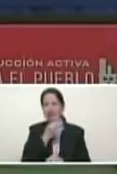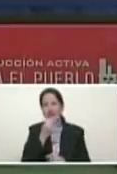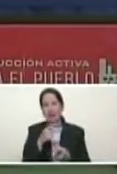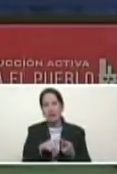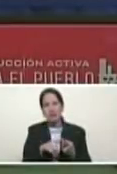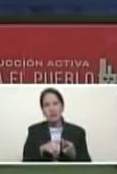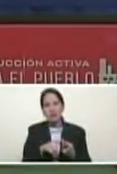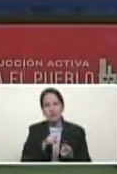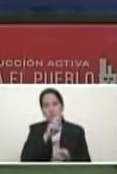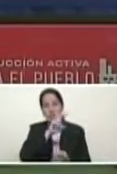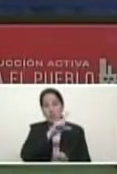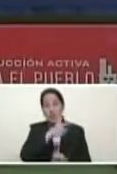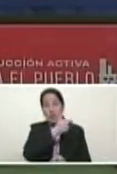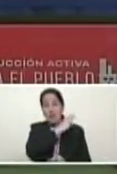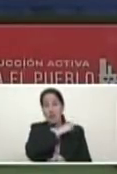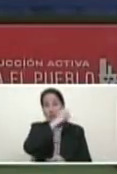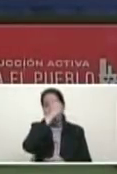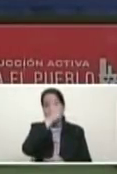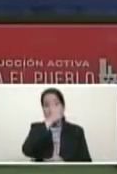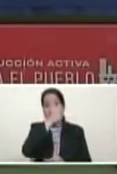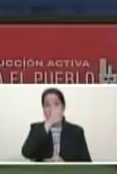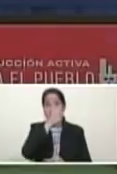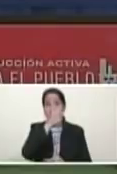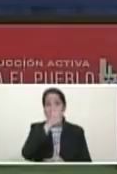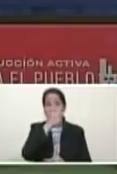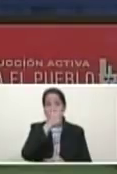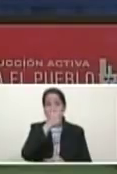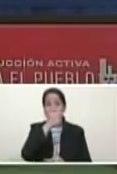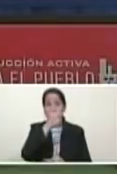generales y almirantes del país.